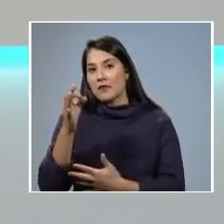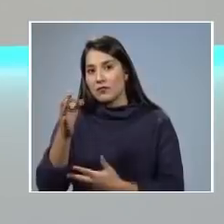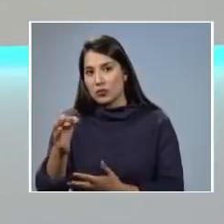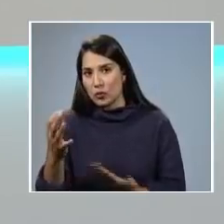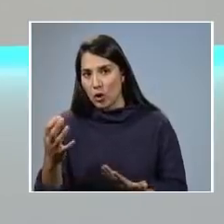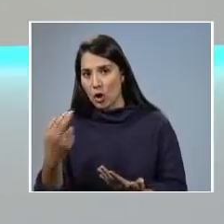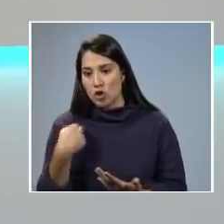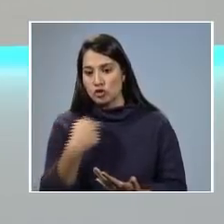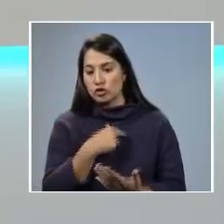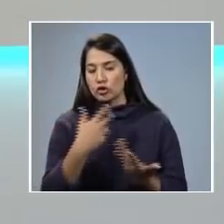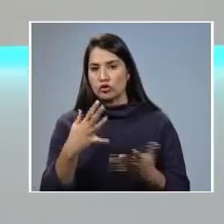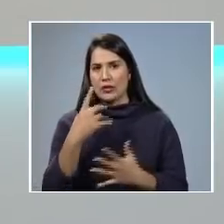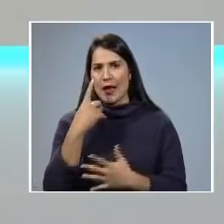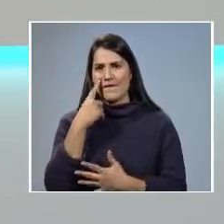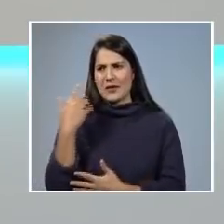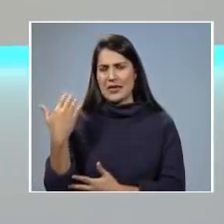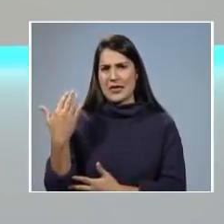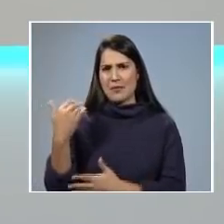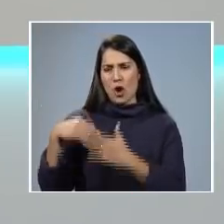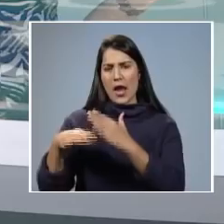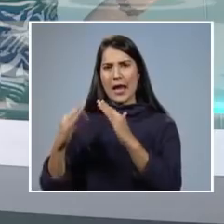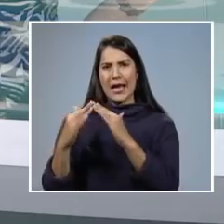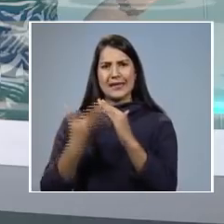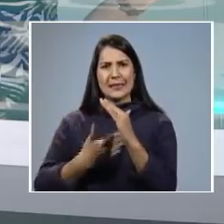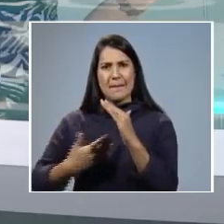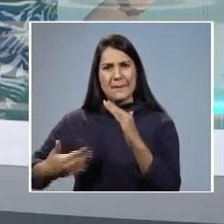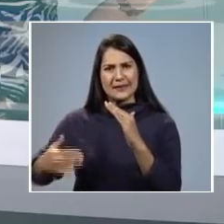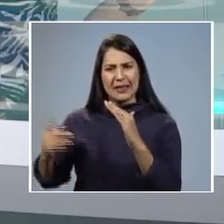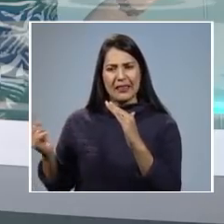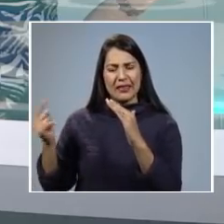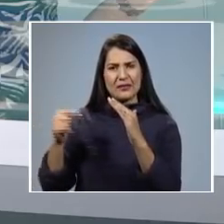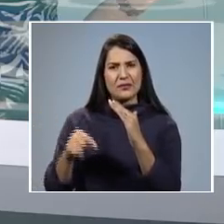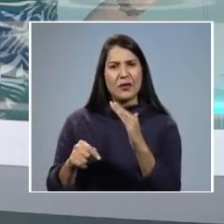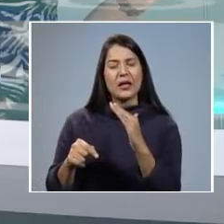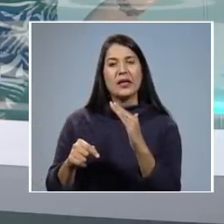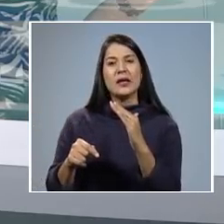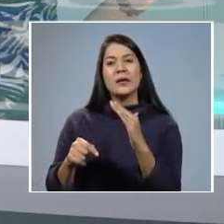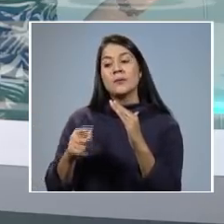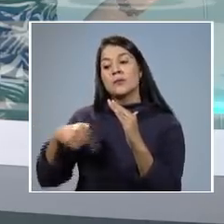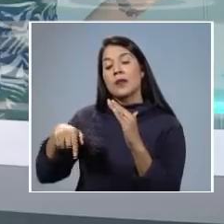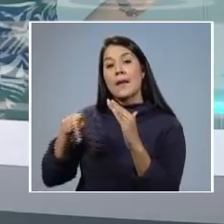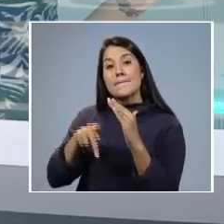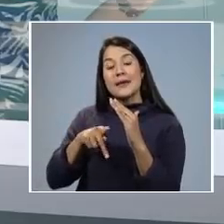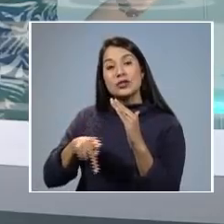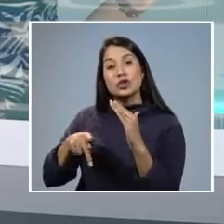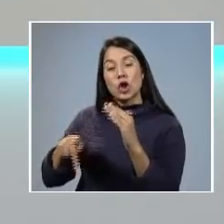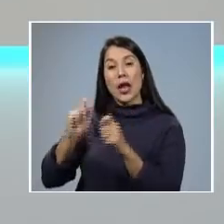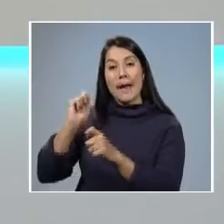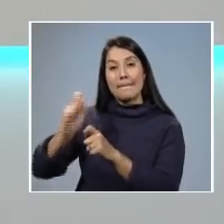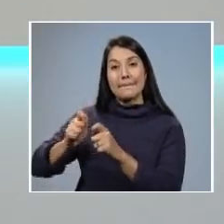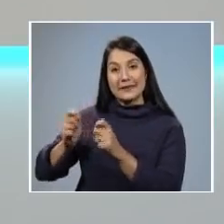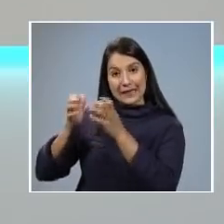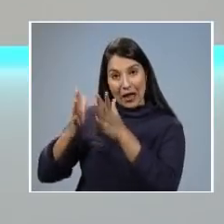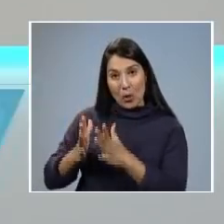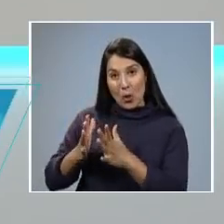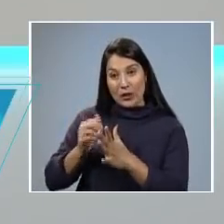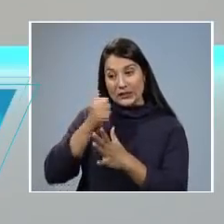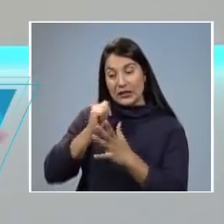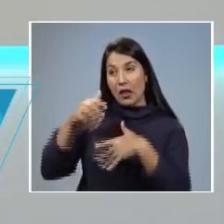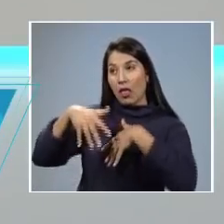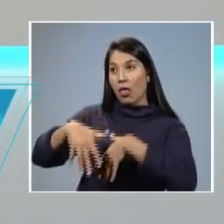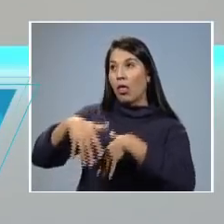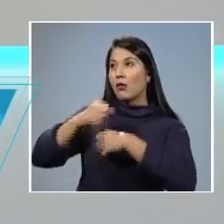vimos recientemente en la Casa Presidencial, la presencia de personas pescadores que